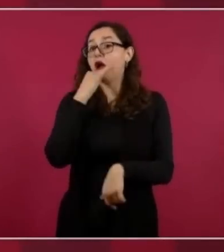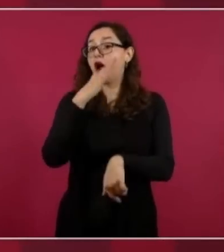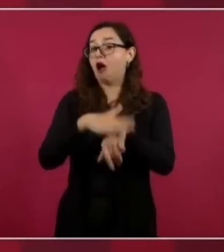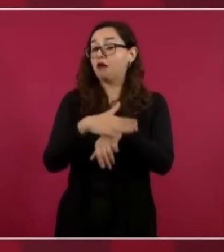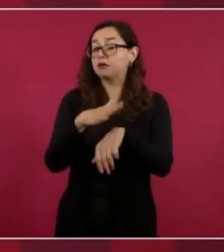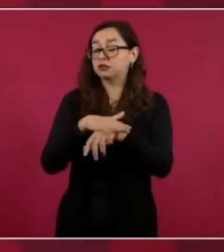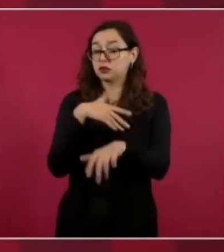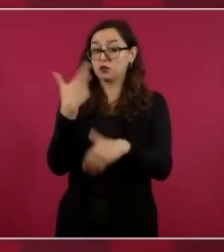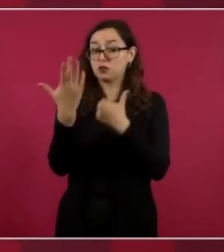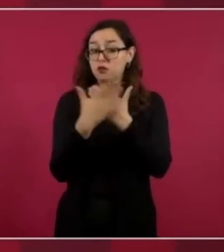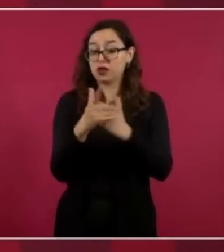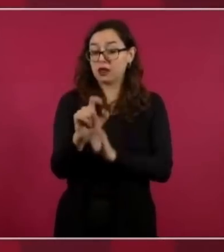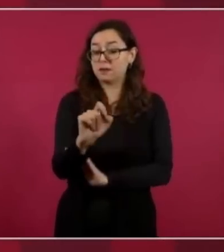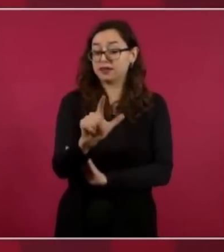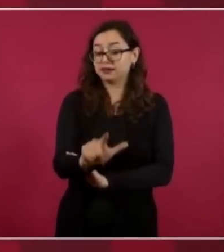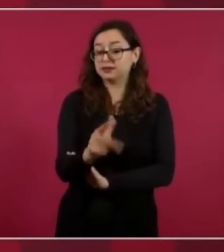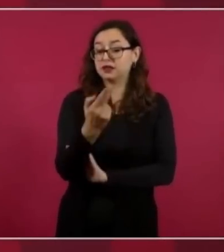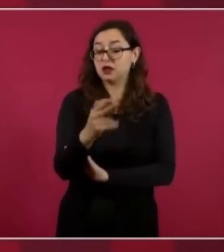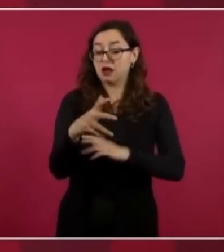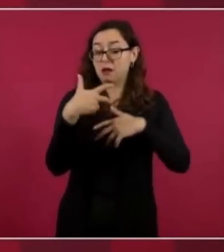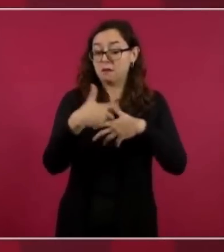para